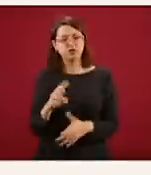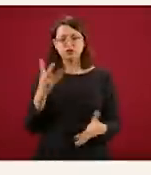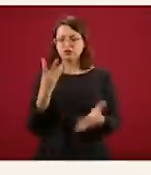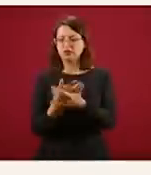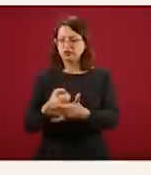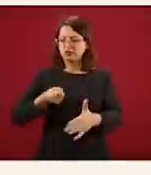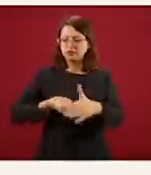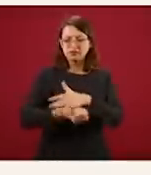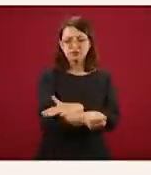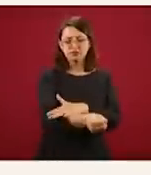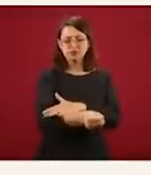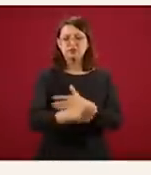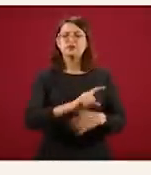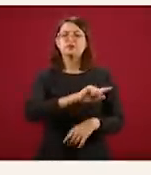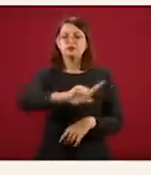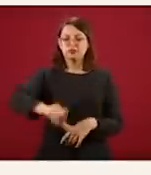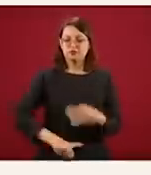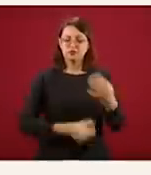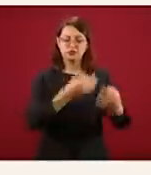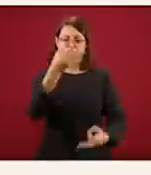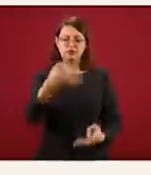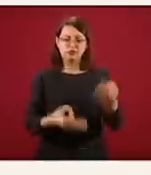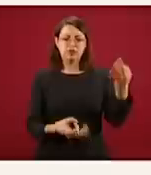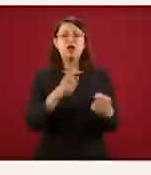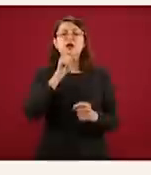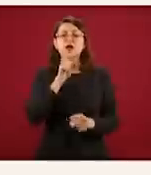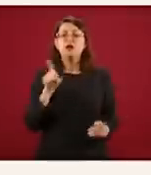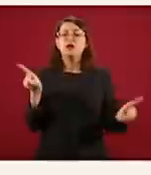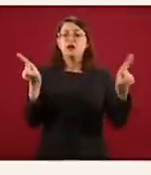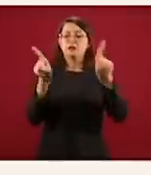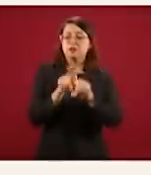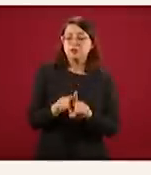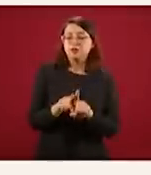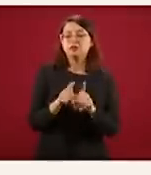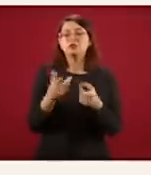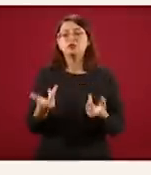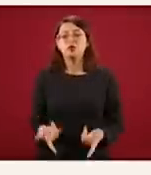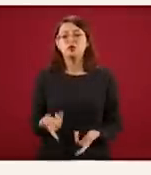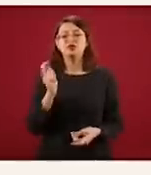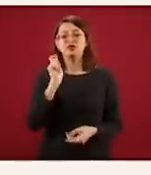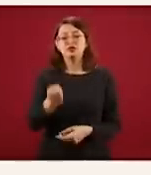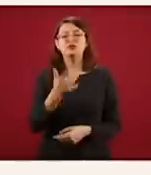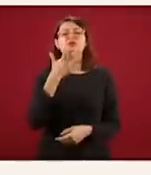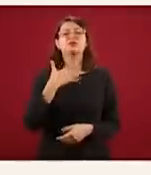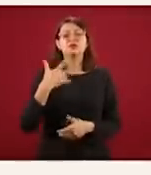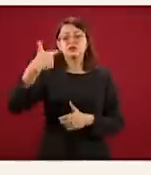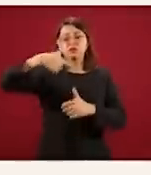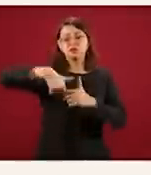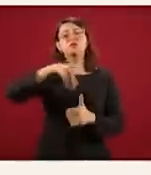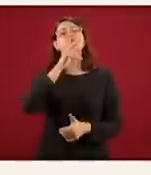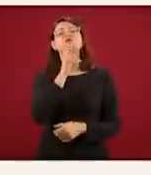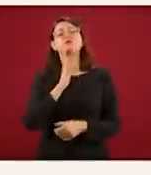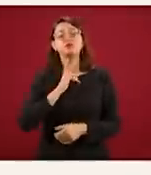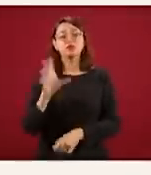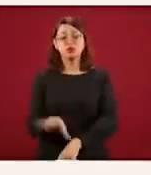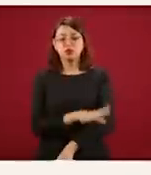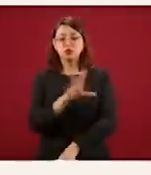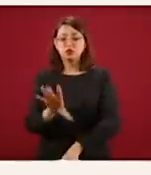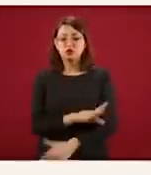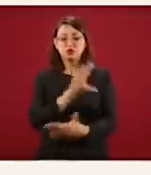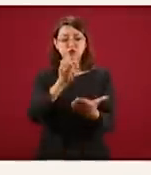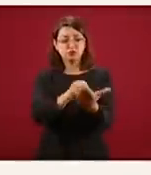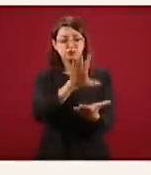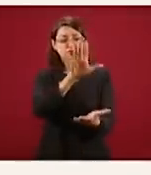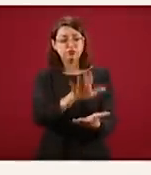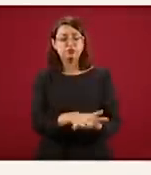los acuerdos que modifican la clasificación y codificación de hidrocarburos y petrolíferos, así como la